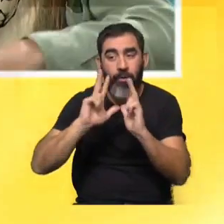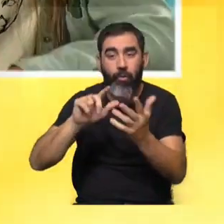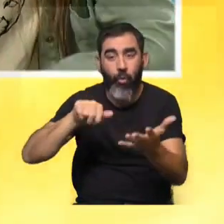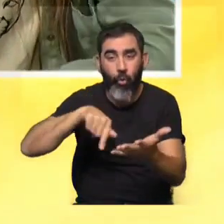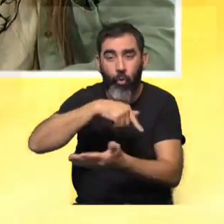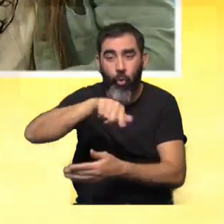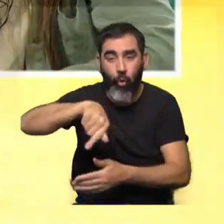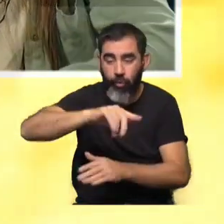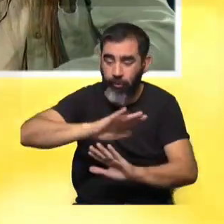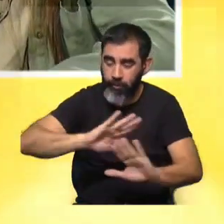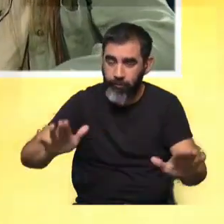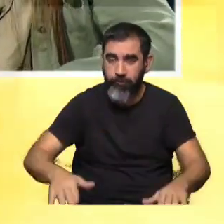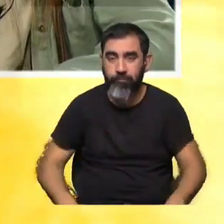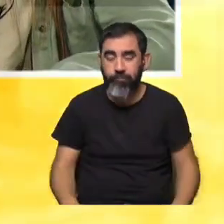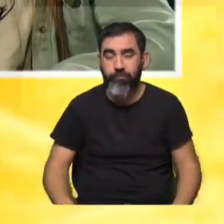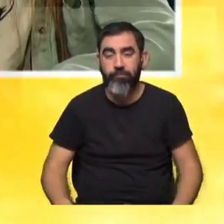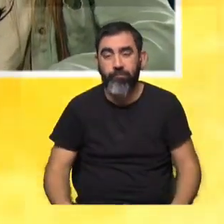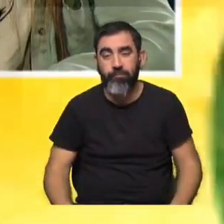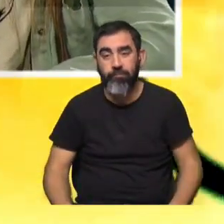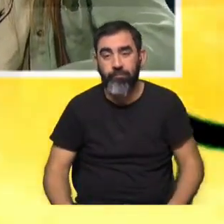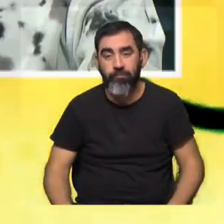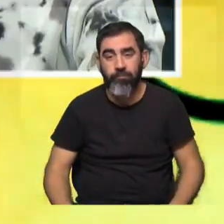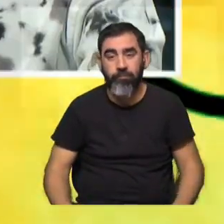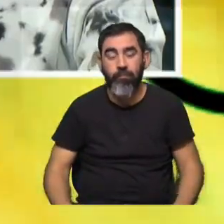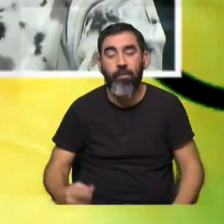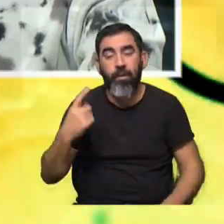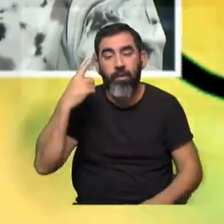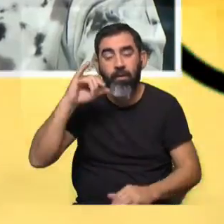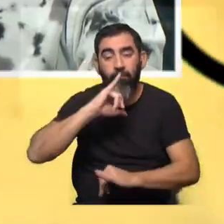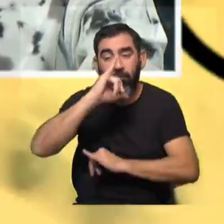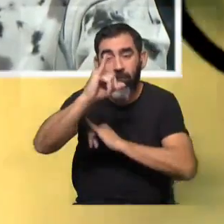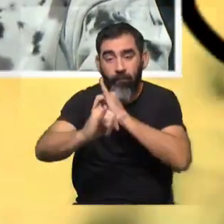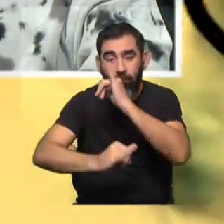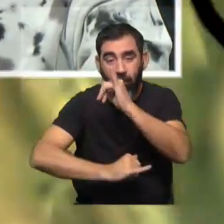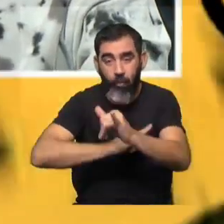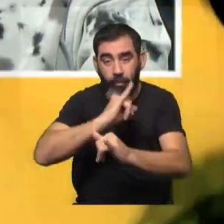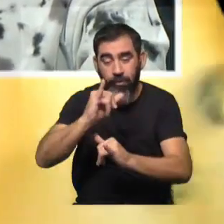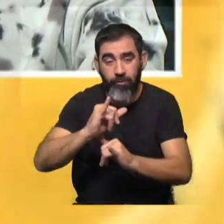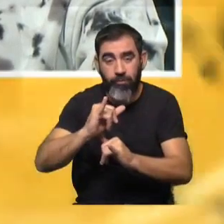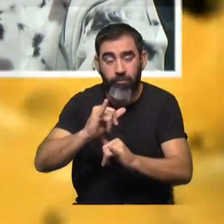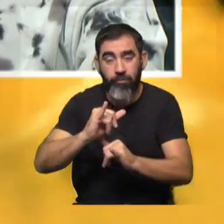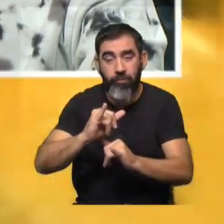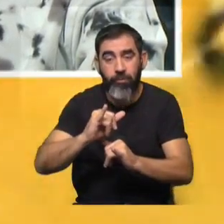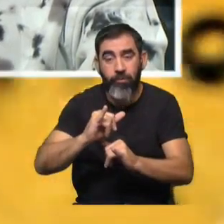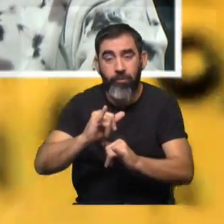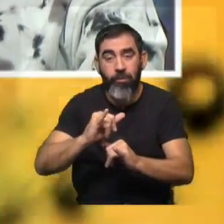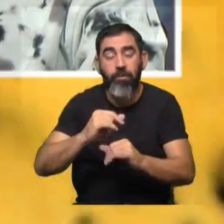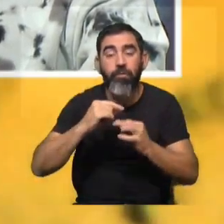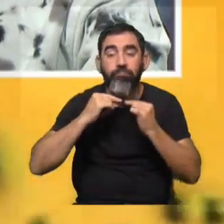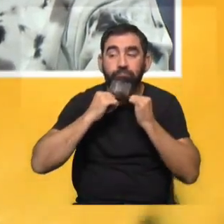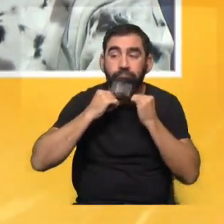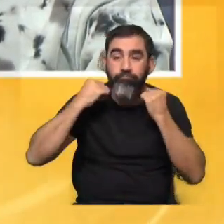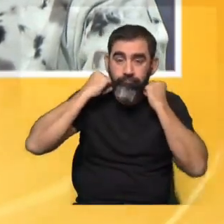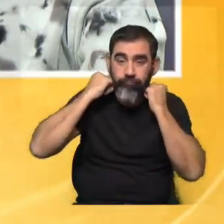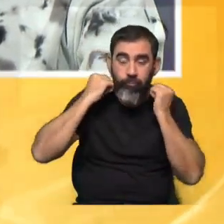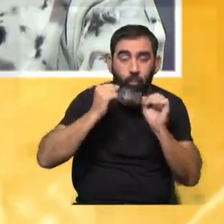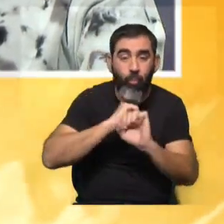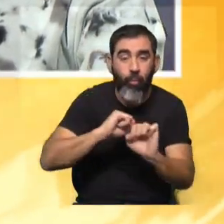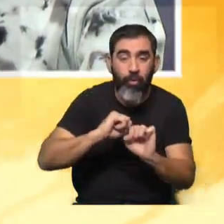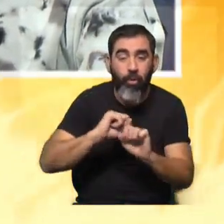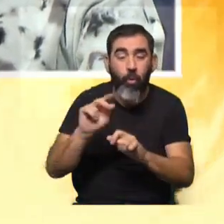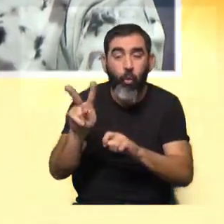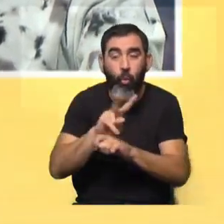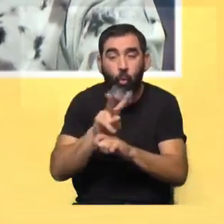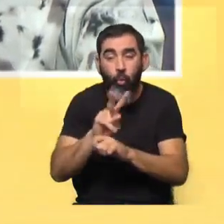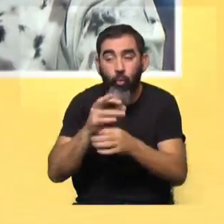ahí. La idea es poder tener más información de este animal y poder llegar a ponerle un radiocollar para poder tener un monitoreo a